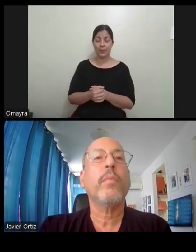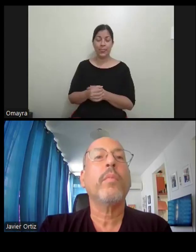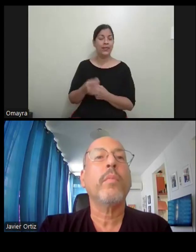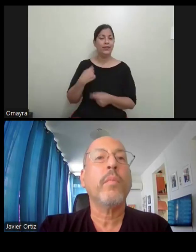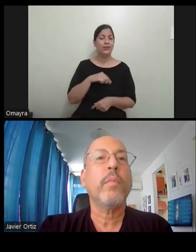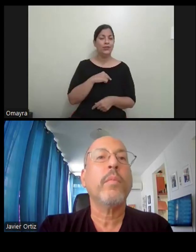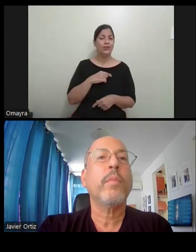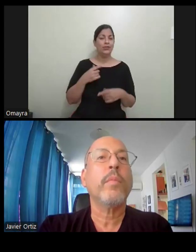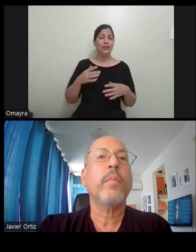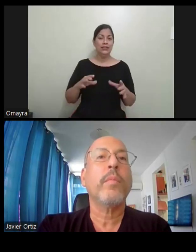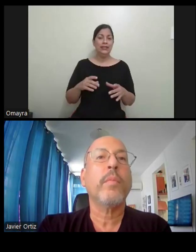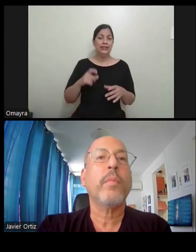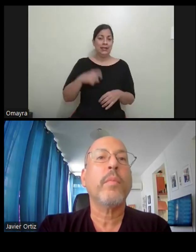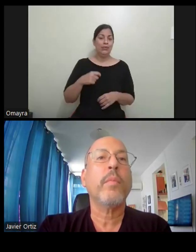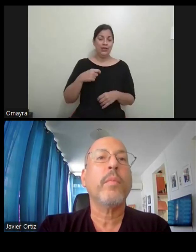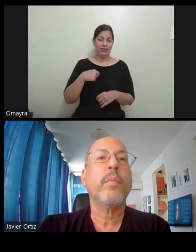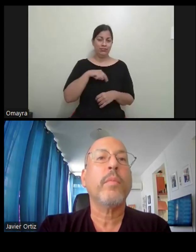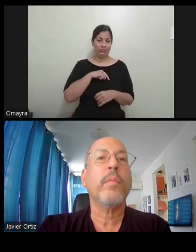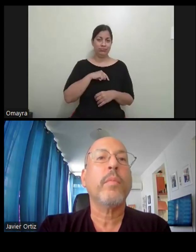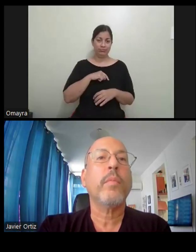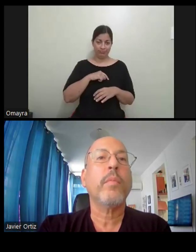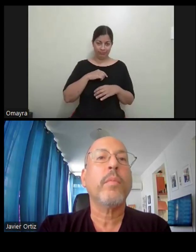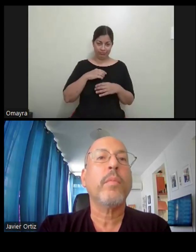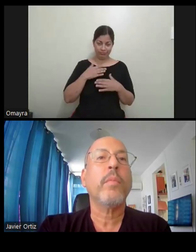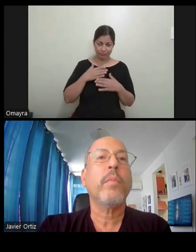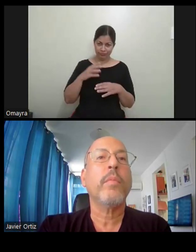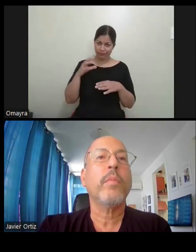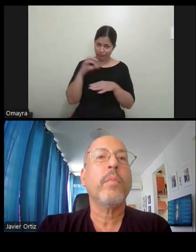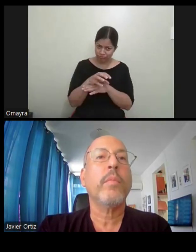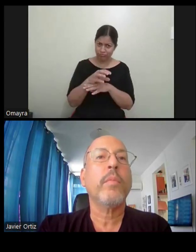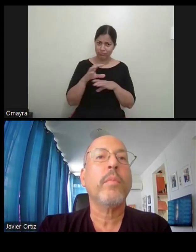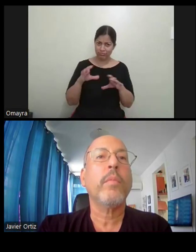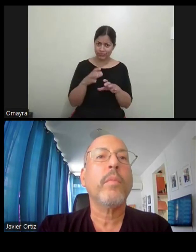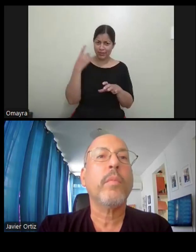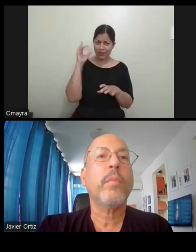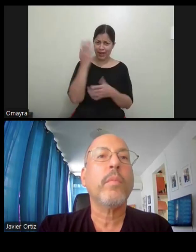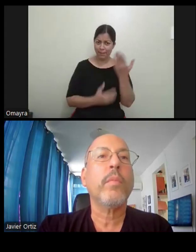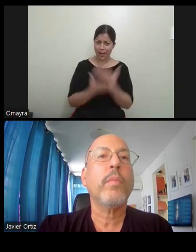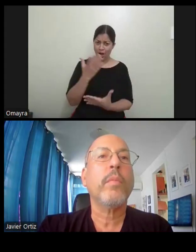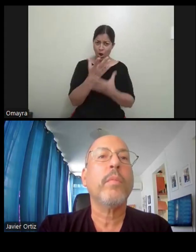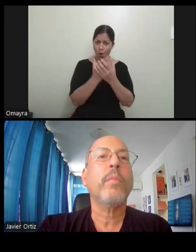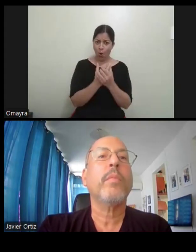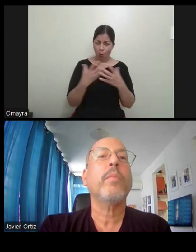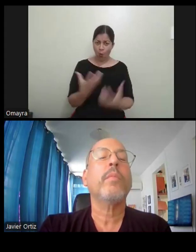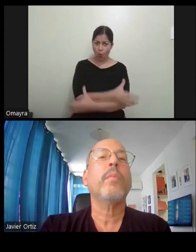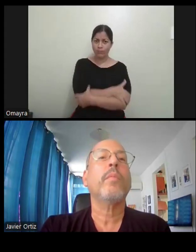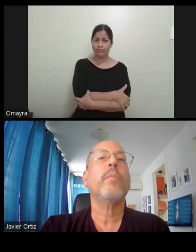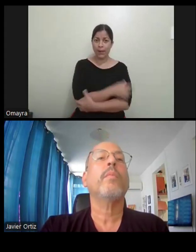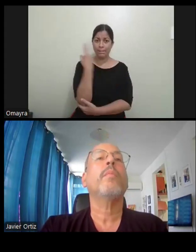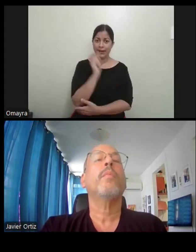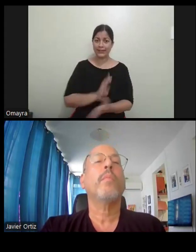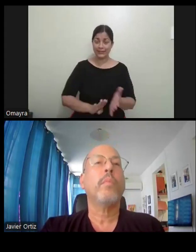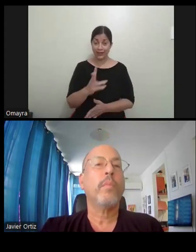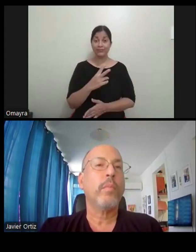tenido que forzarnos a aguantar las manos para desarrollar el